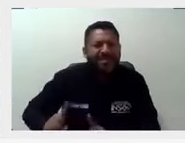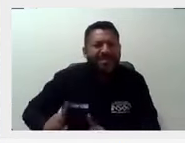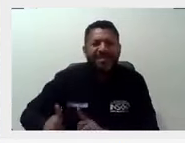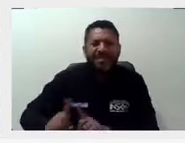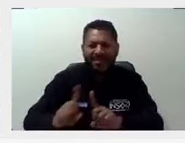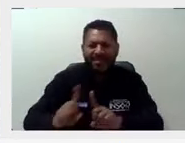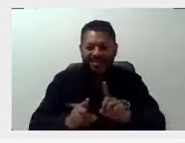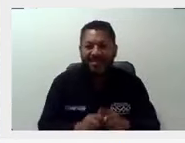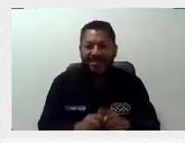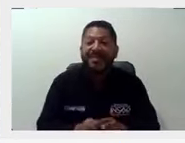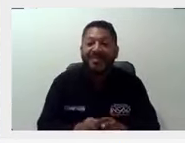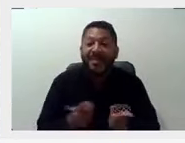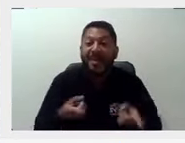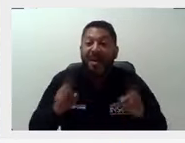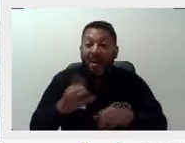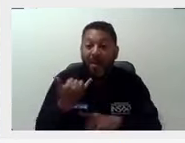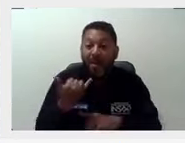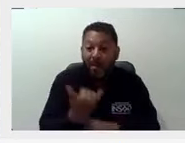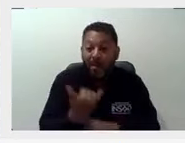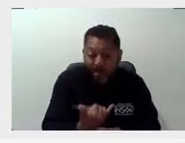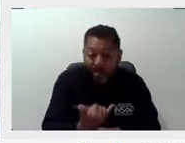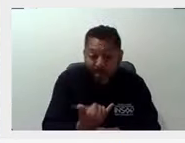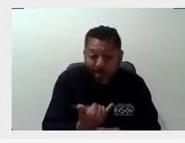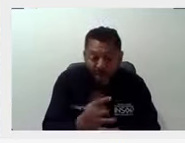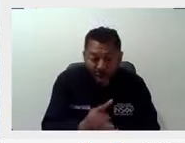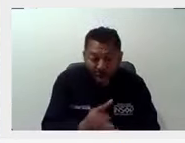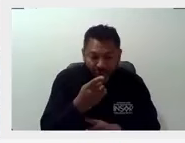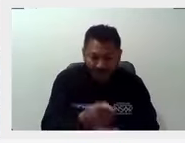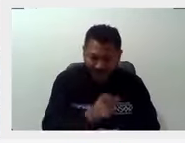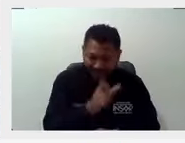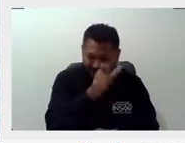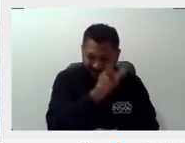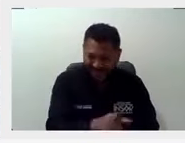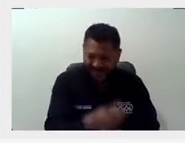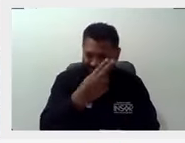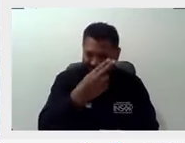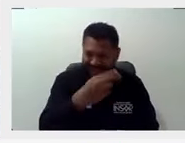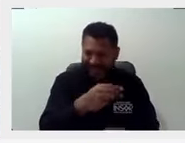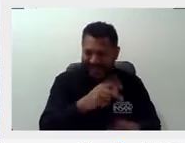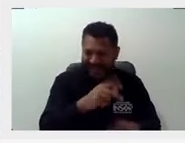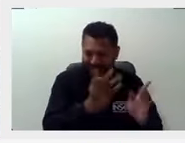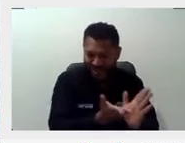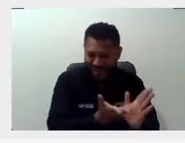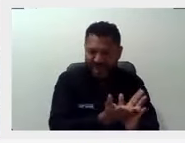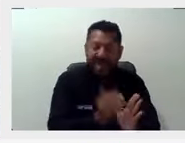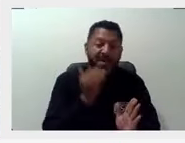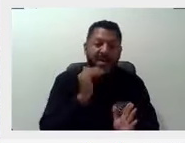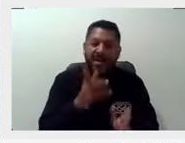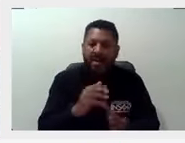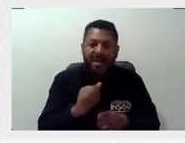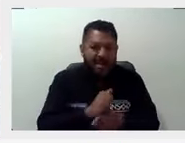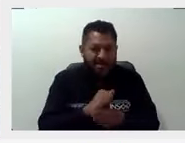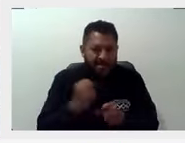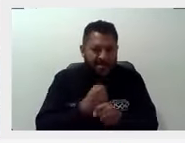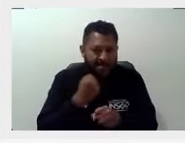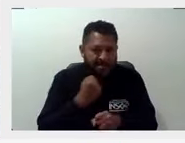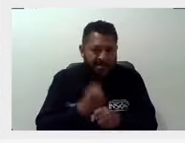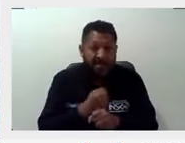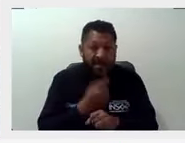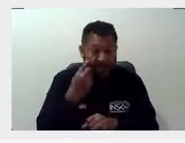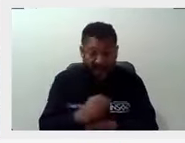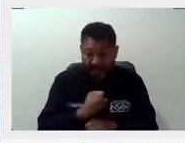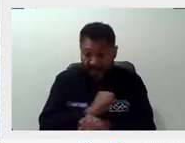también creo que a veces los chicos están conectados desde las 7, digamos en las rutinas de trabajo de los colegios, a veces desde las 7 de la